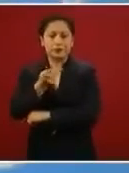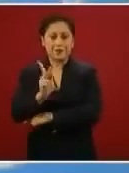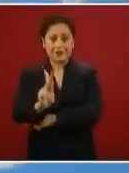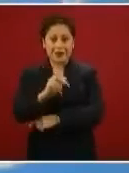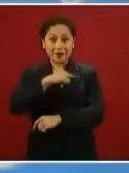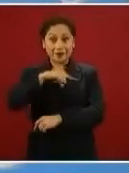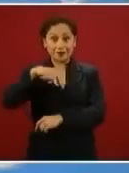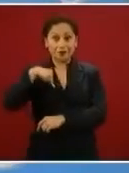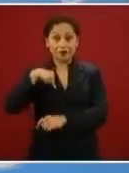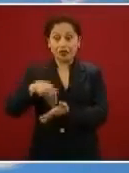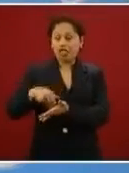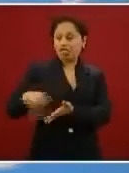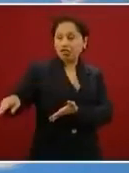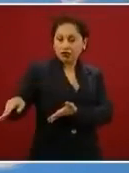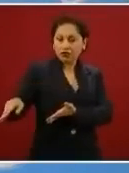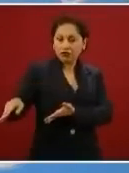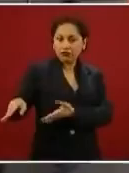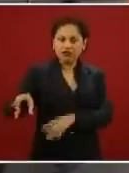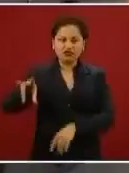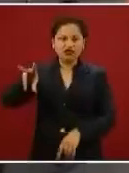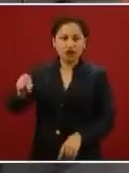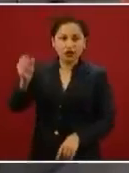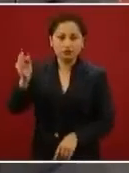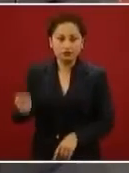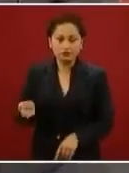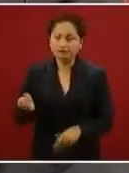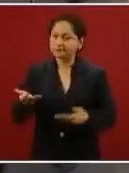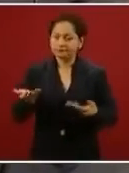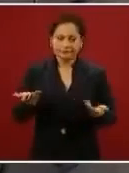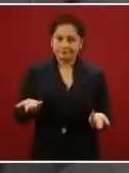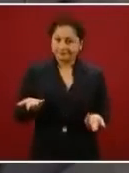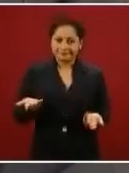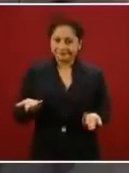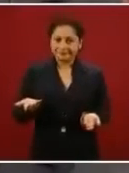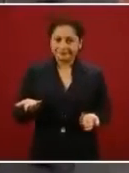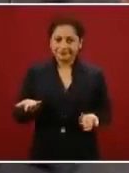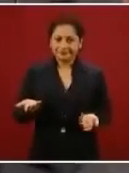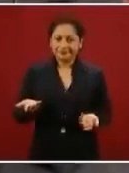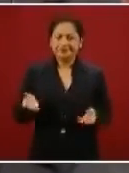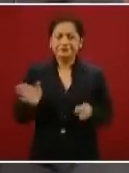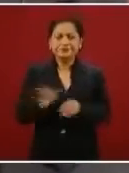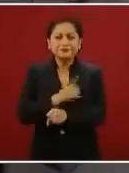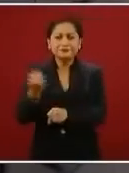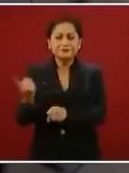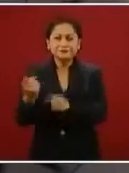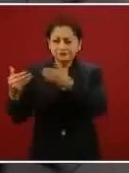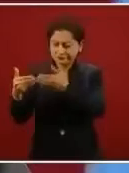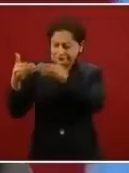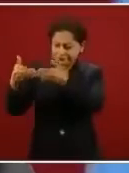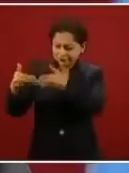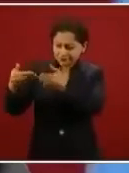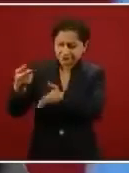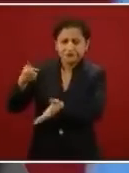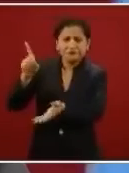permitimos atracar, aquí ustedes no pueden estar. Estamos hablando de miles de personas,